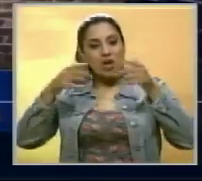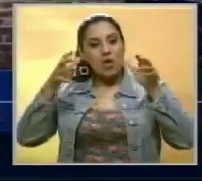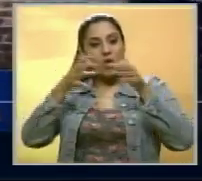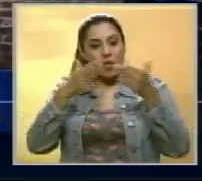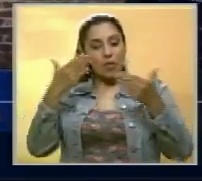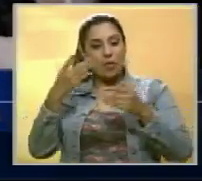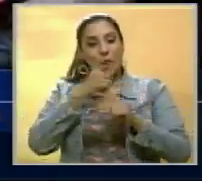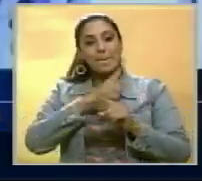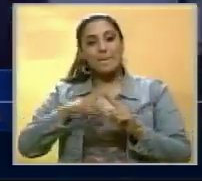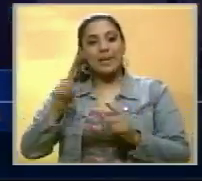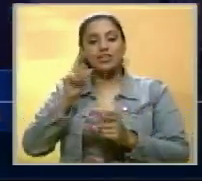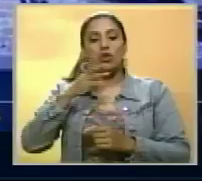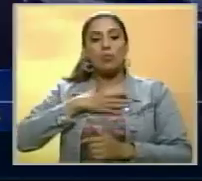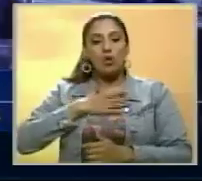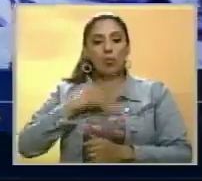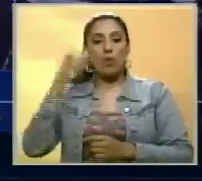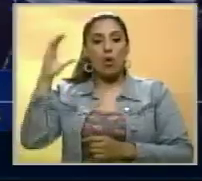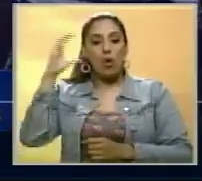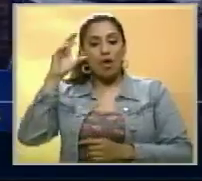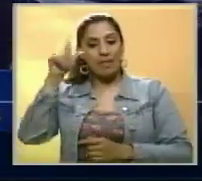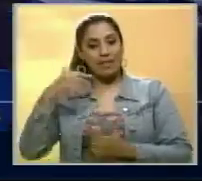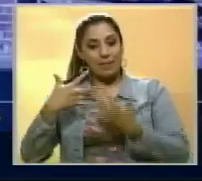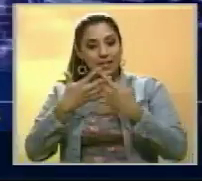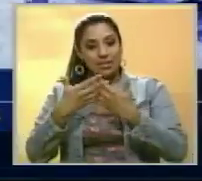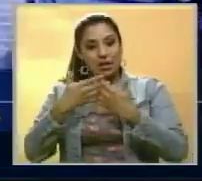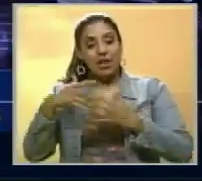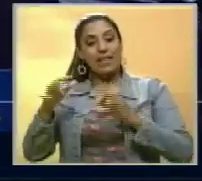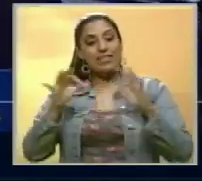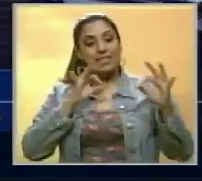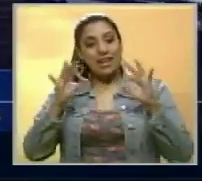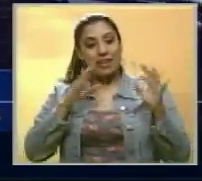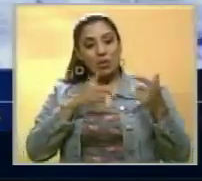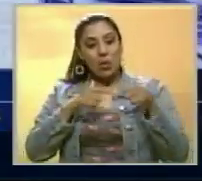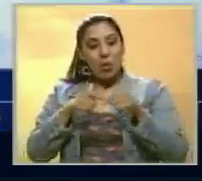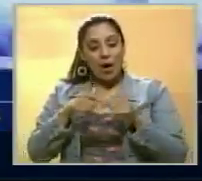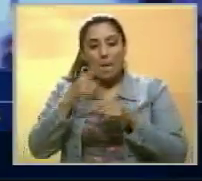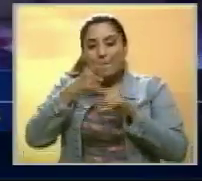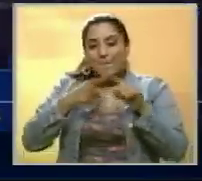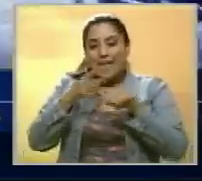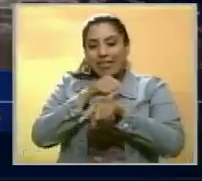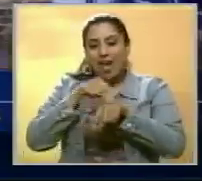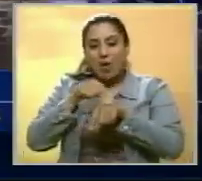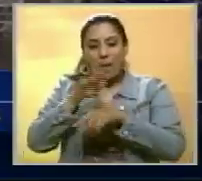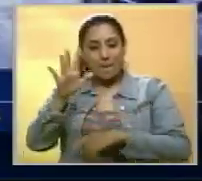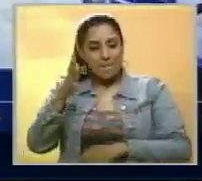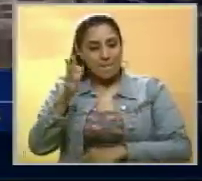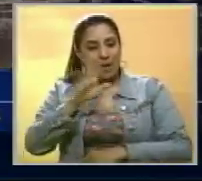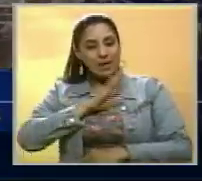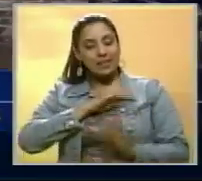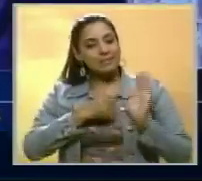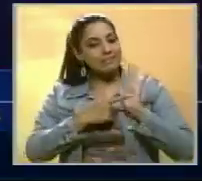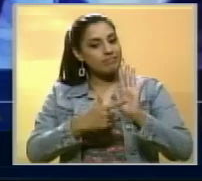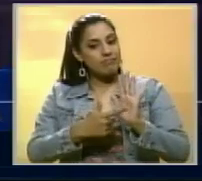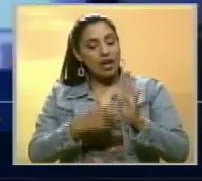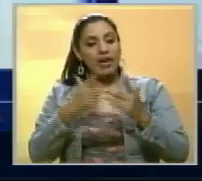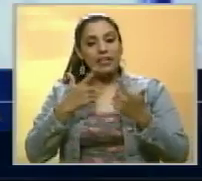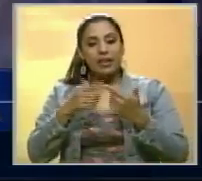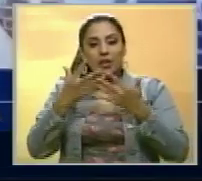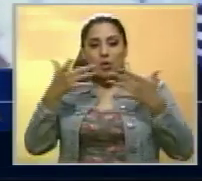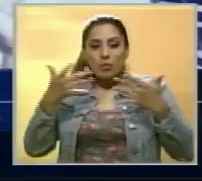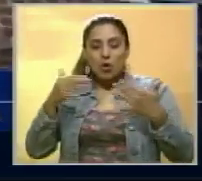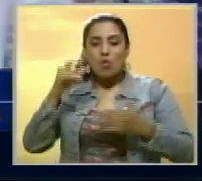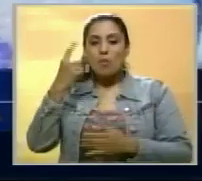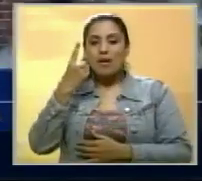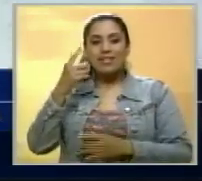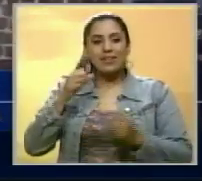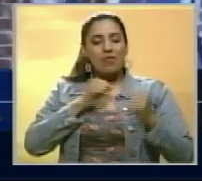selección anfitriona y a Colombia. Las actuaciones musicales de una media hora de duración fue definida por el comité como